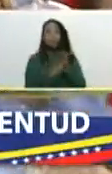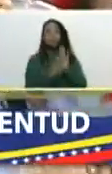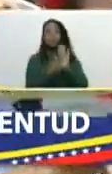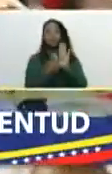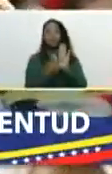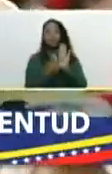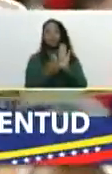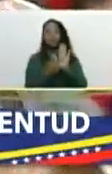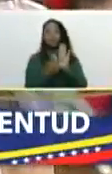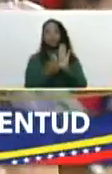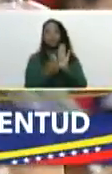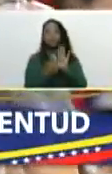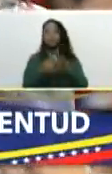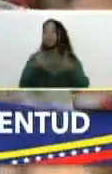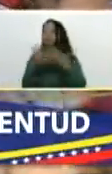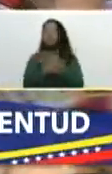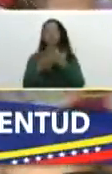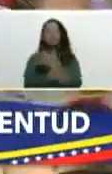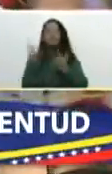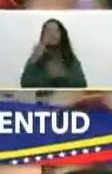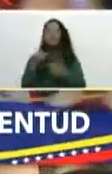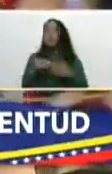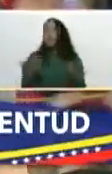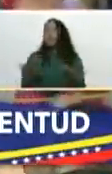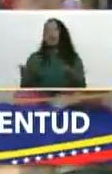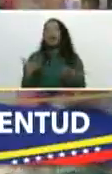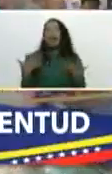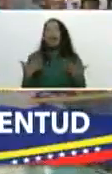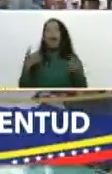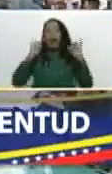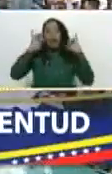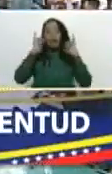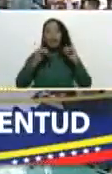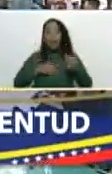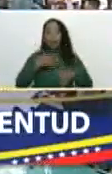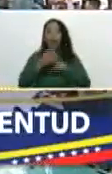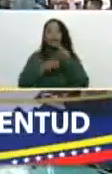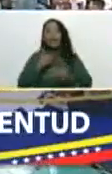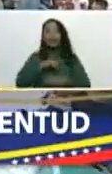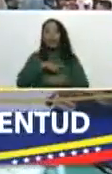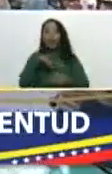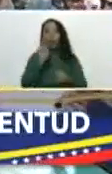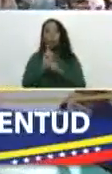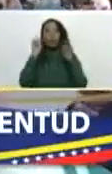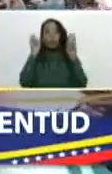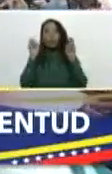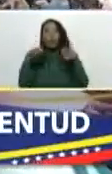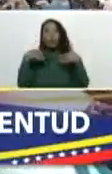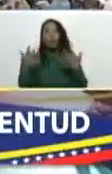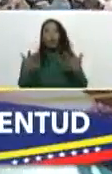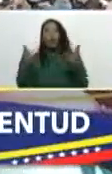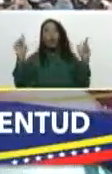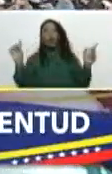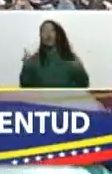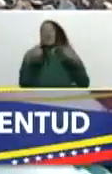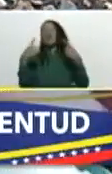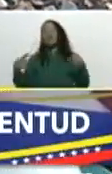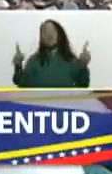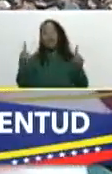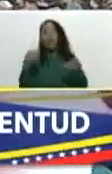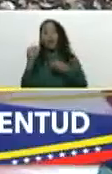de qué está hecho Venezuela en todos esos festivales que podamos hacer y no solamente en lo musical.